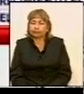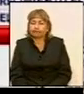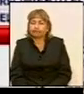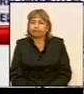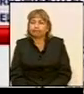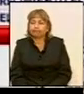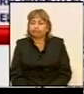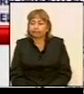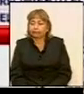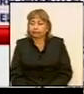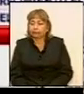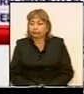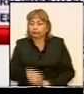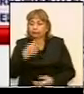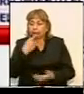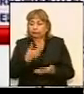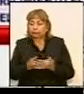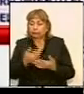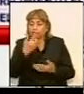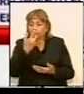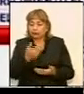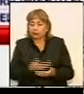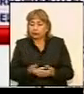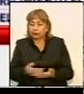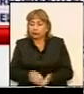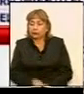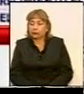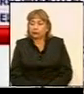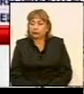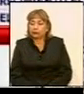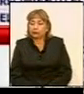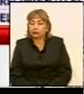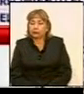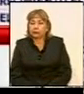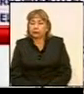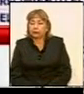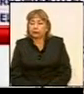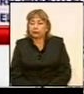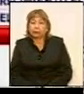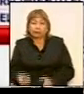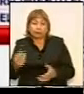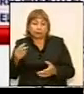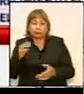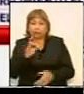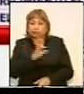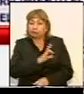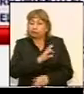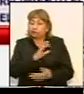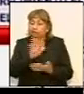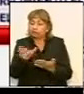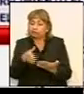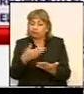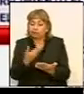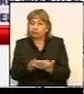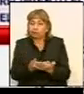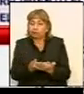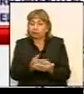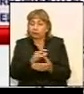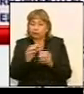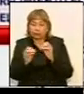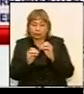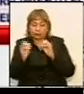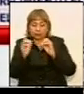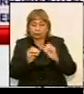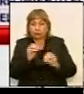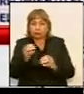Veámoslo un poquito más integral, ya no solamente renta. Esta es la carga fiscal total, contando todos los gravámenes,